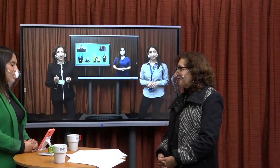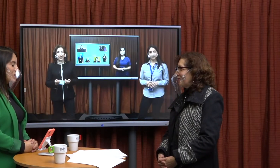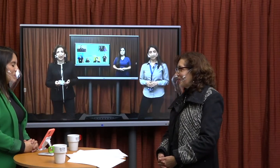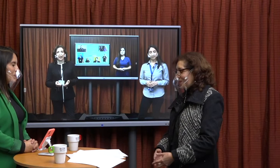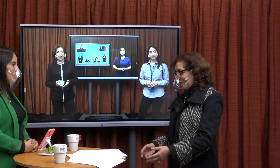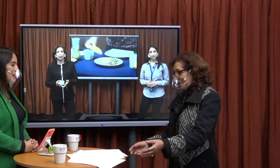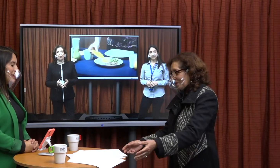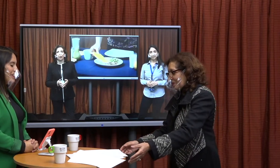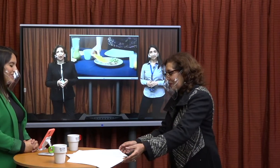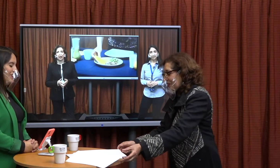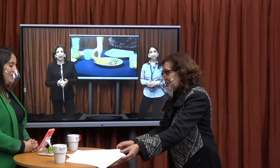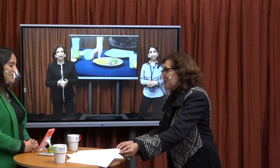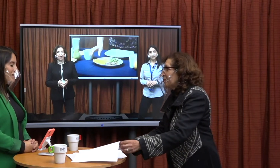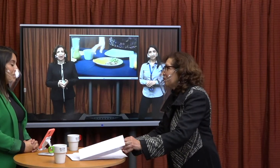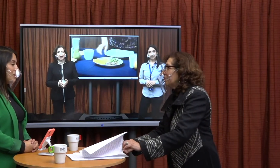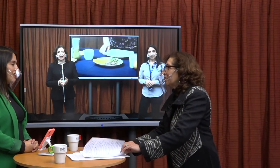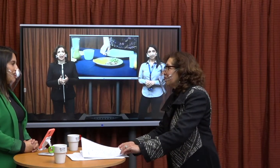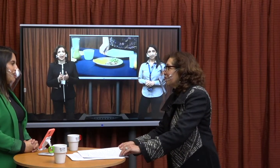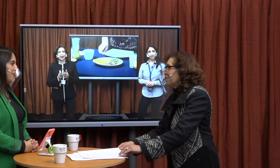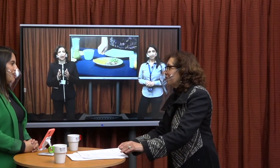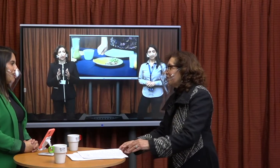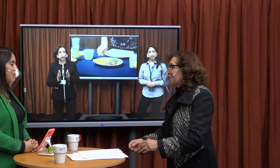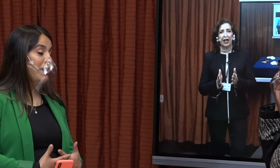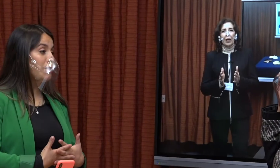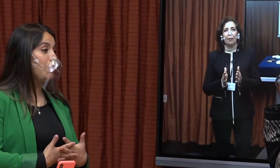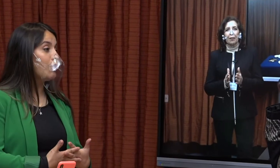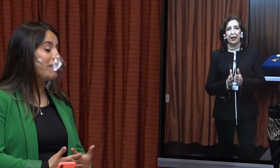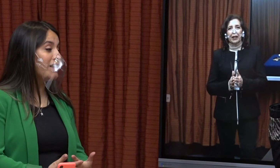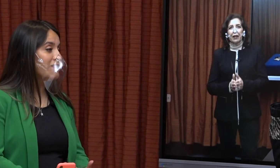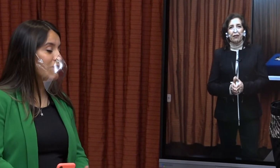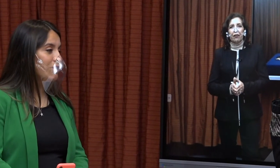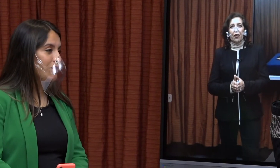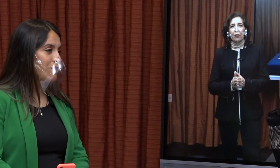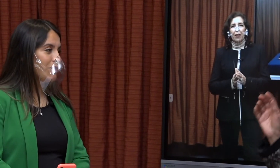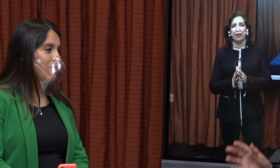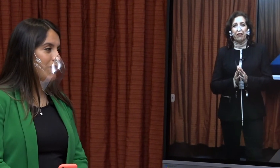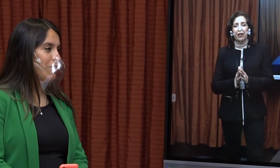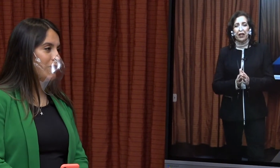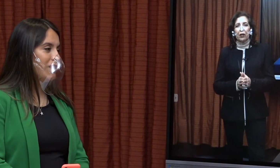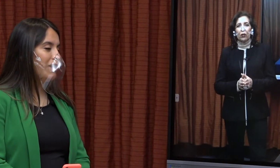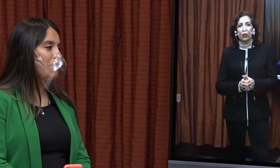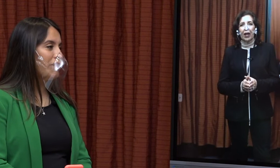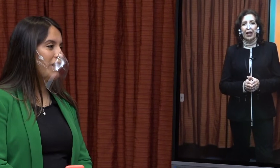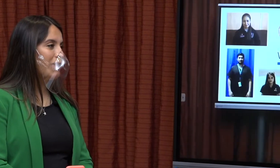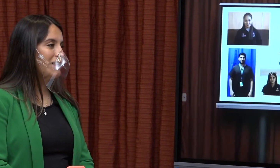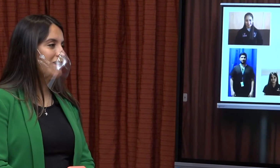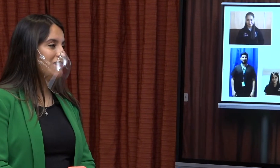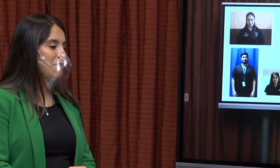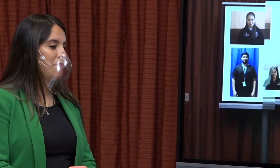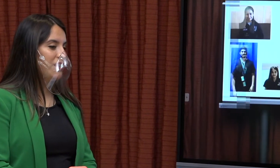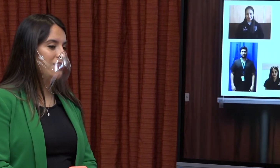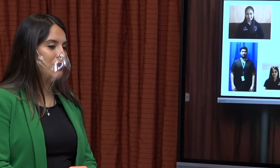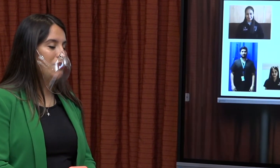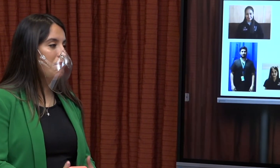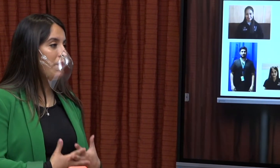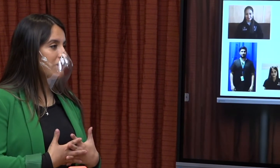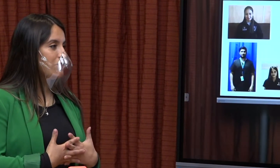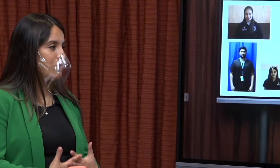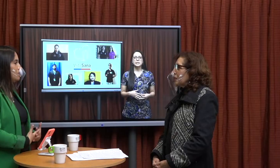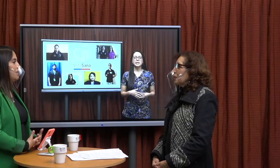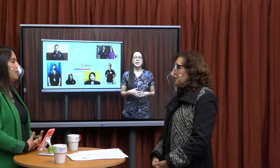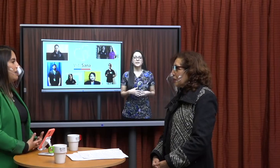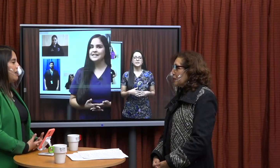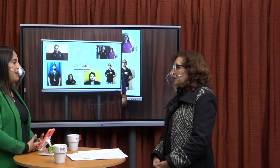Bueno, señora Mónica, sabemos que el involucrarse con la comunidad educativa siempre tiene un